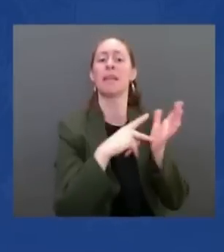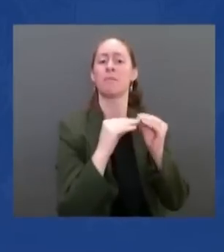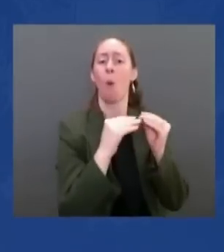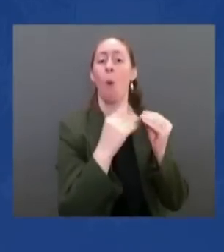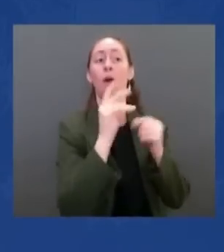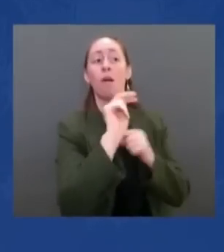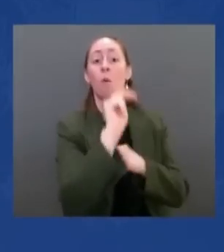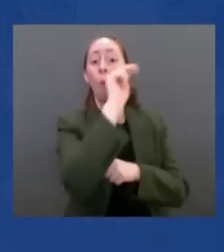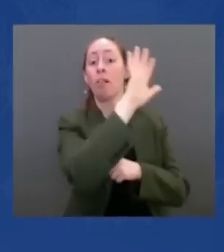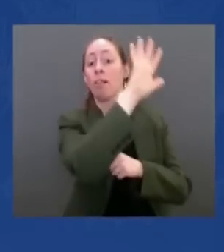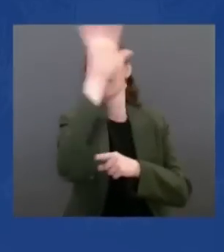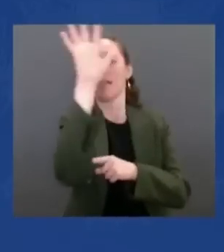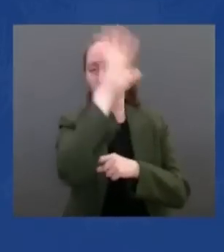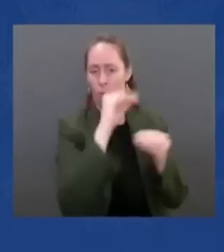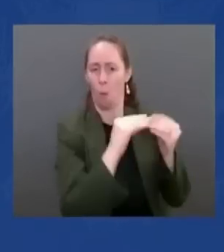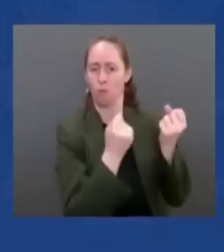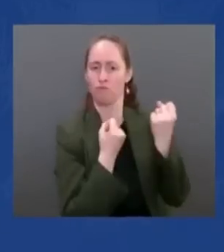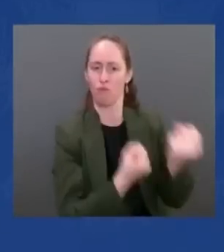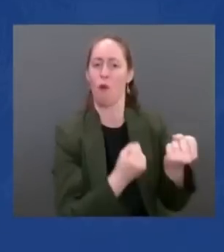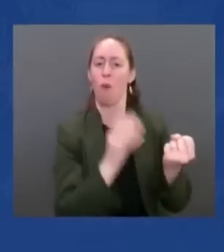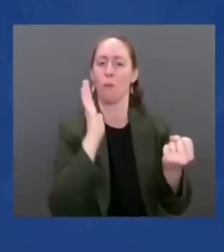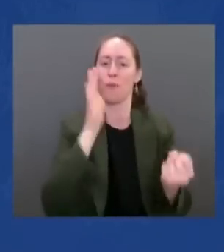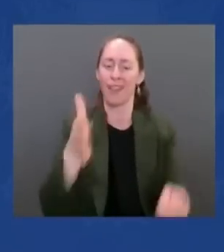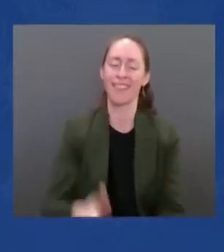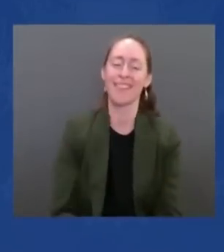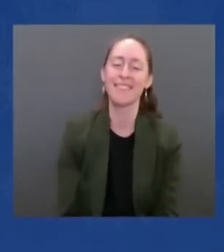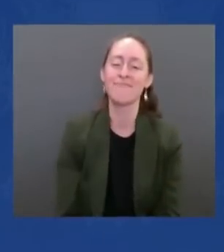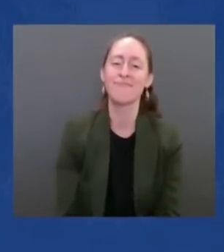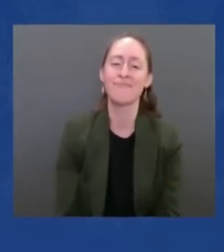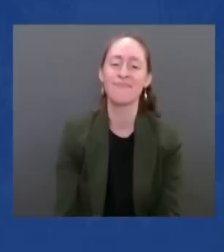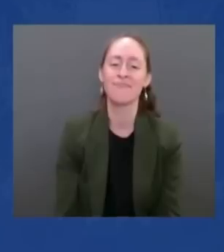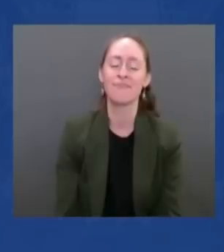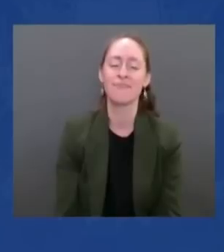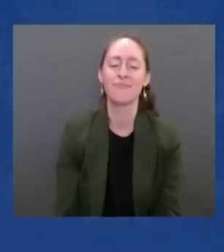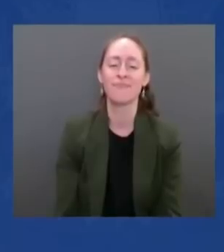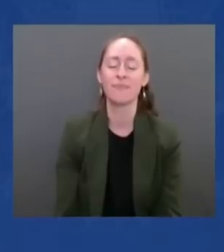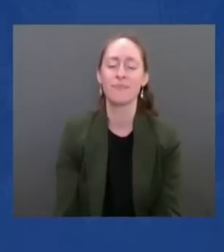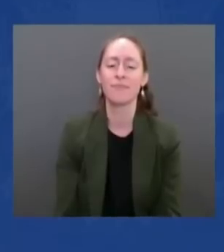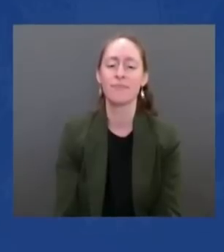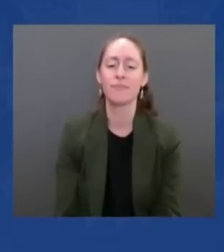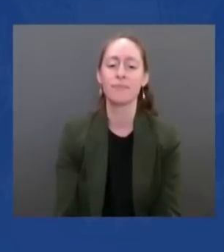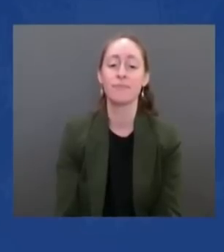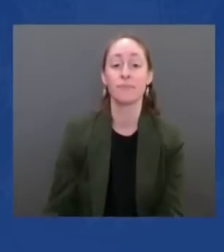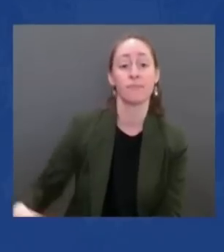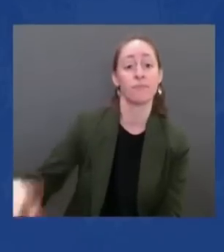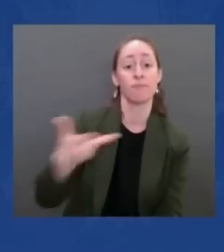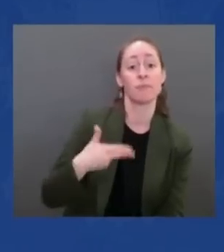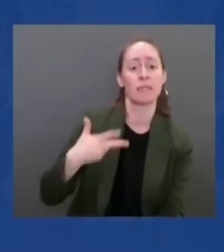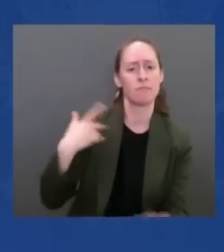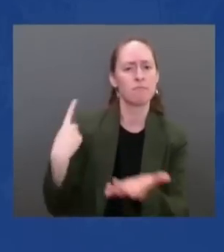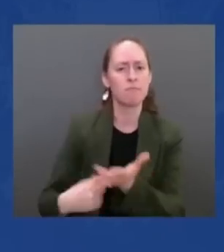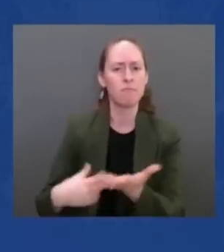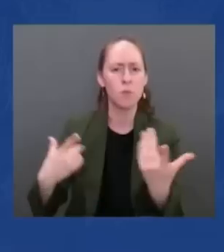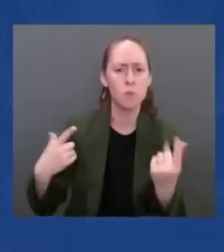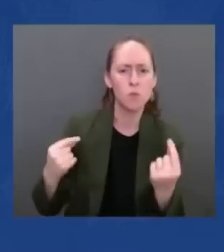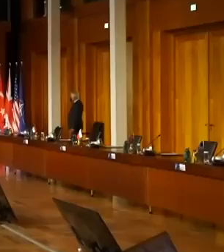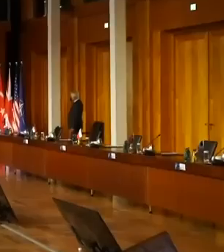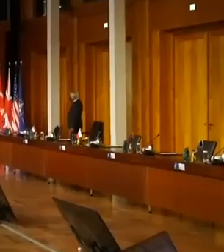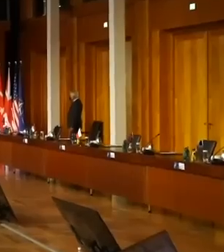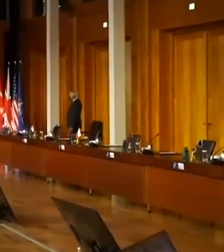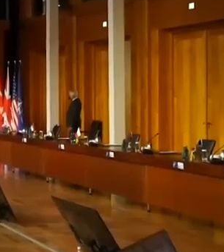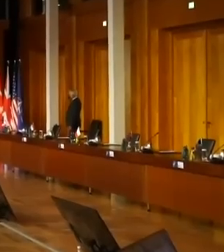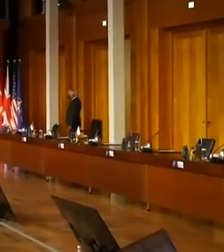primera ministra sueca Magdalena Andersson, el mandatario aseguró que sus solicitudes tienen el apoyo completo, total e íntegro de Estados